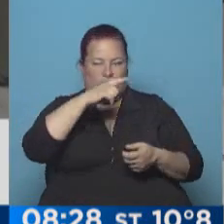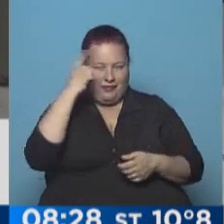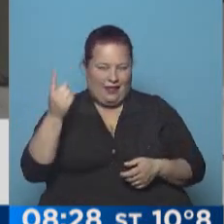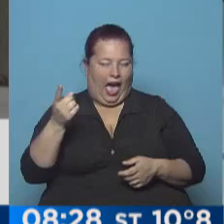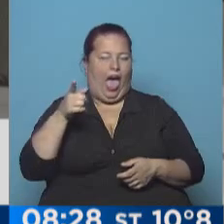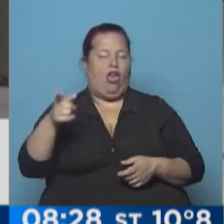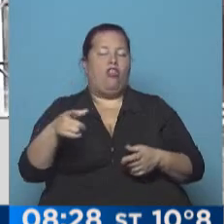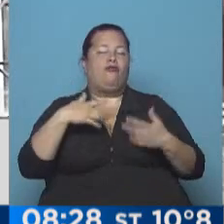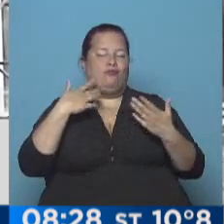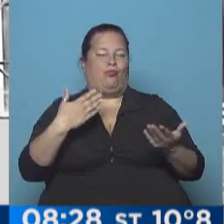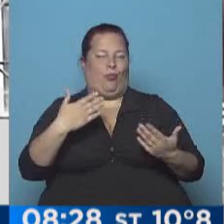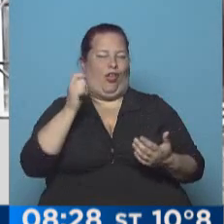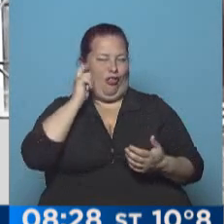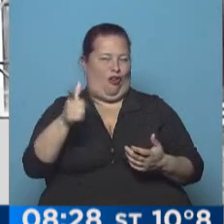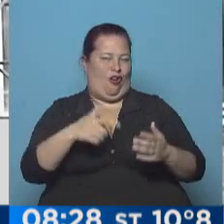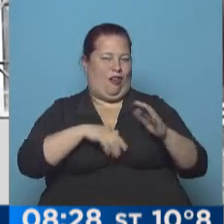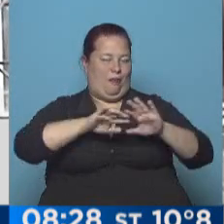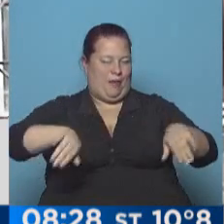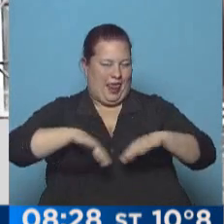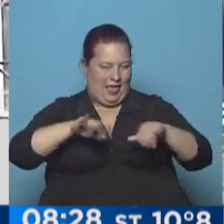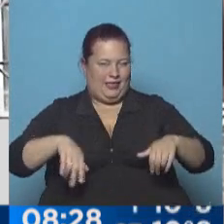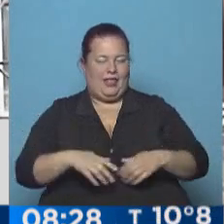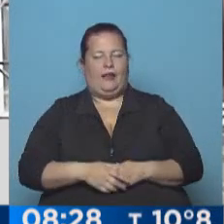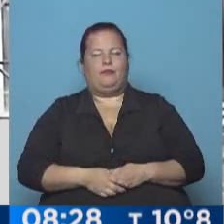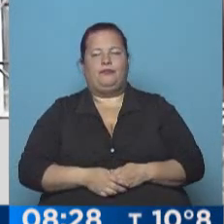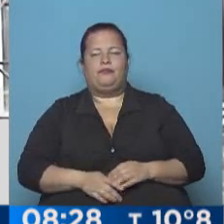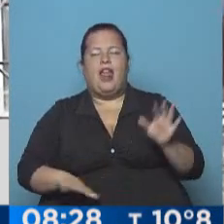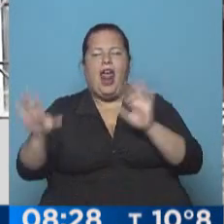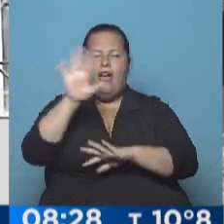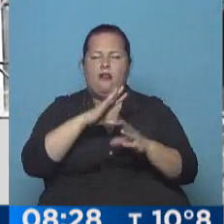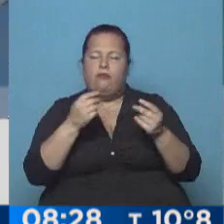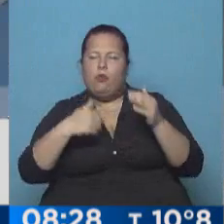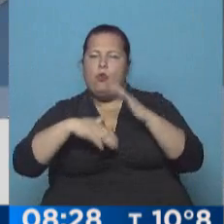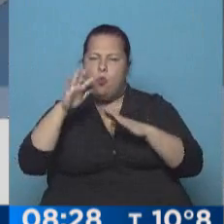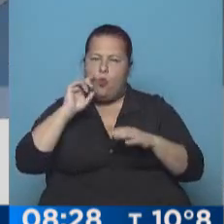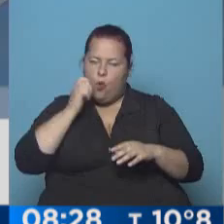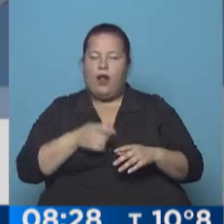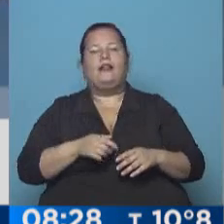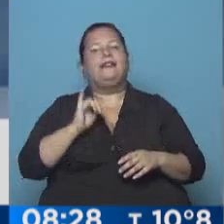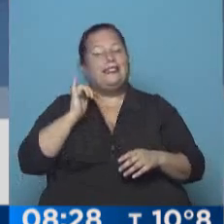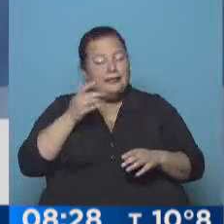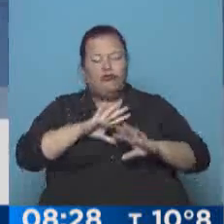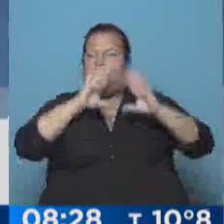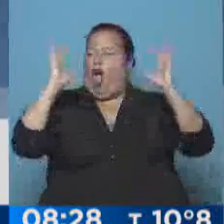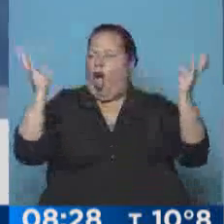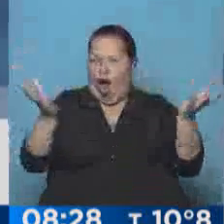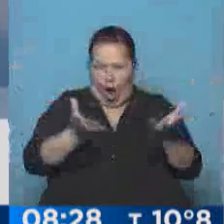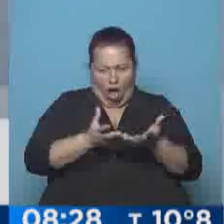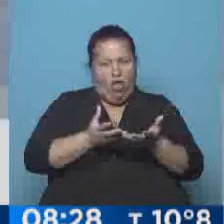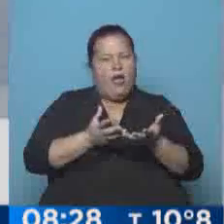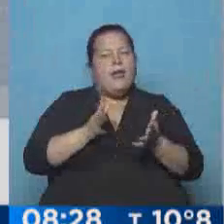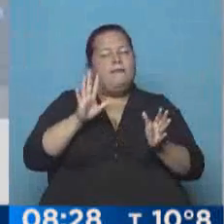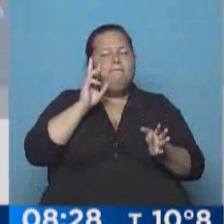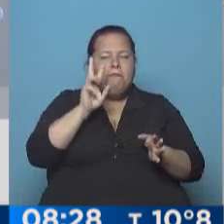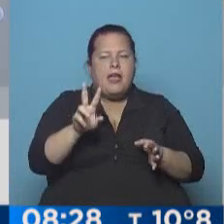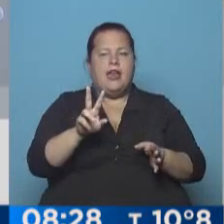Estado Nacional, ¿no es cierto?, podemos contar con esta pileta. Impresiona el diseño y la calidad de la construcción. Sí, pero todo, ¿eh? Hay que